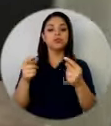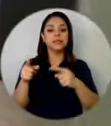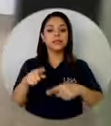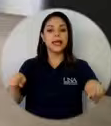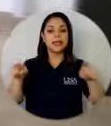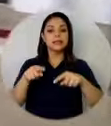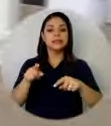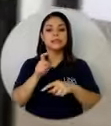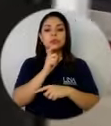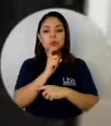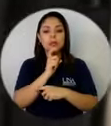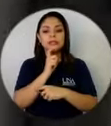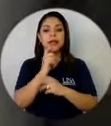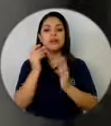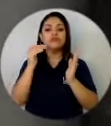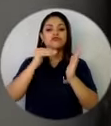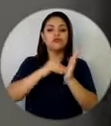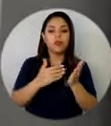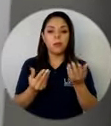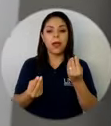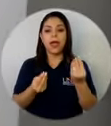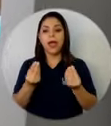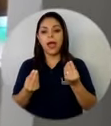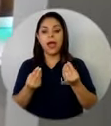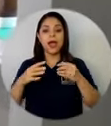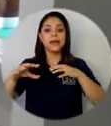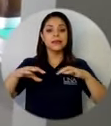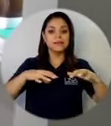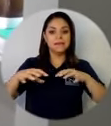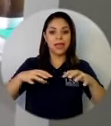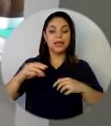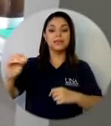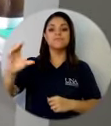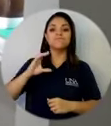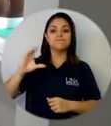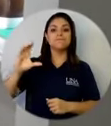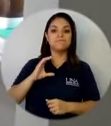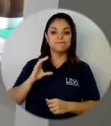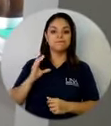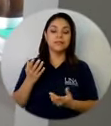esas actividades remuneradas. Entonces, por eso es que nosotros decimos que sin las